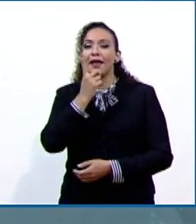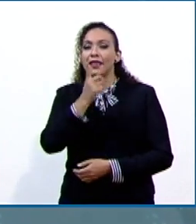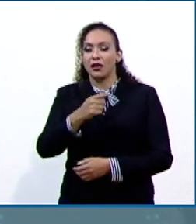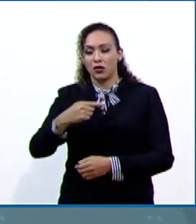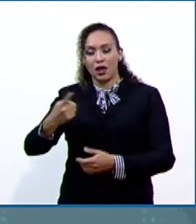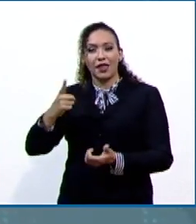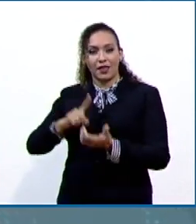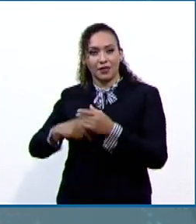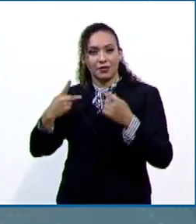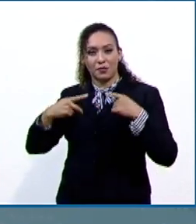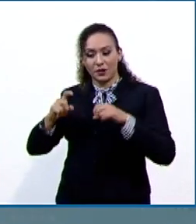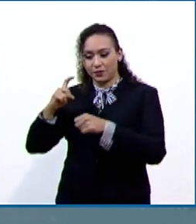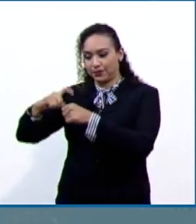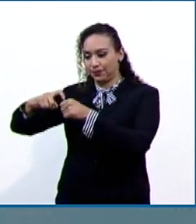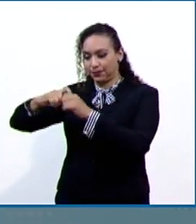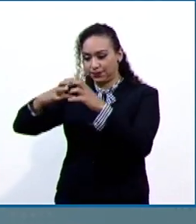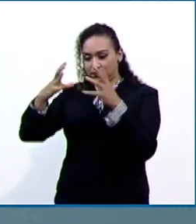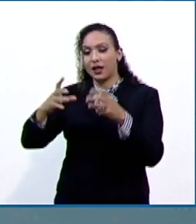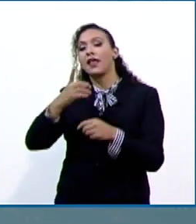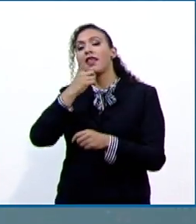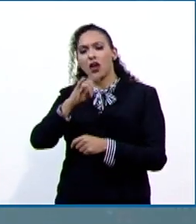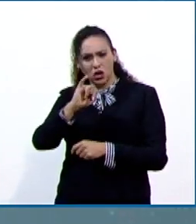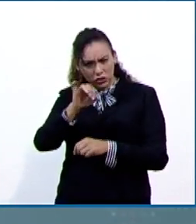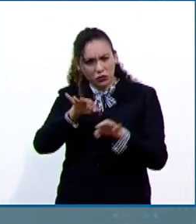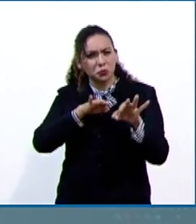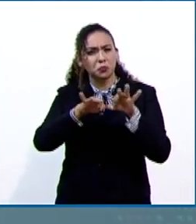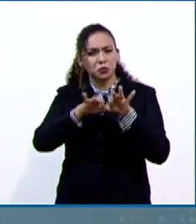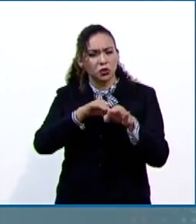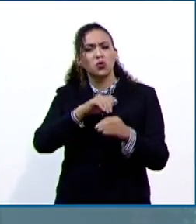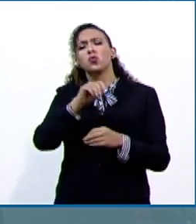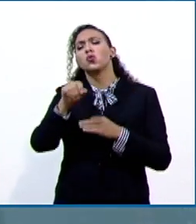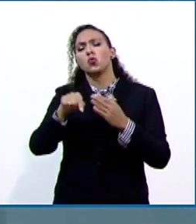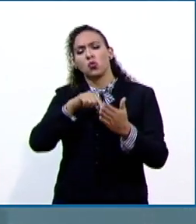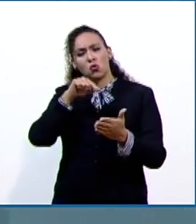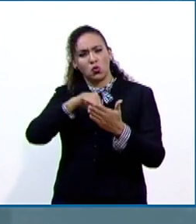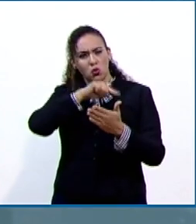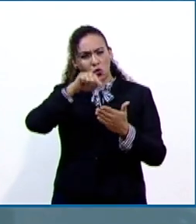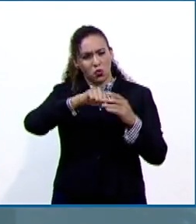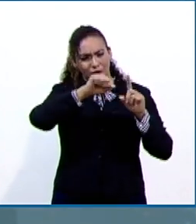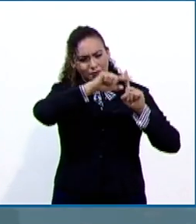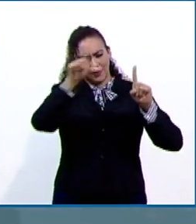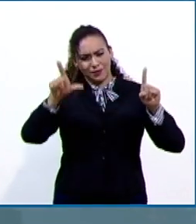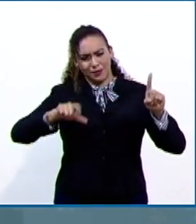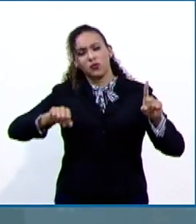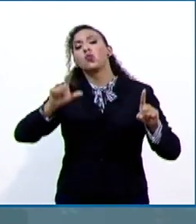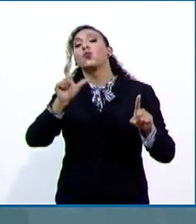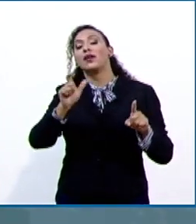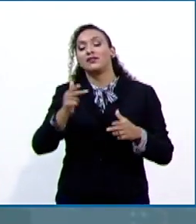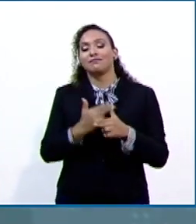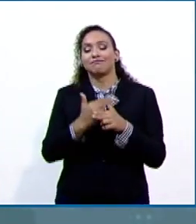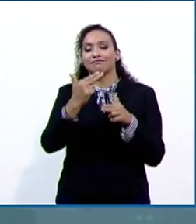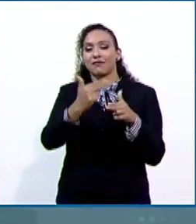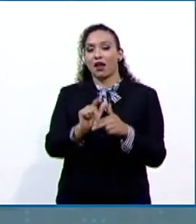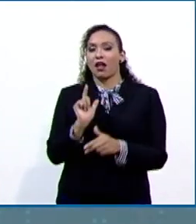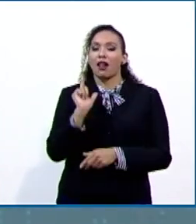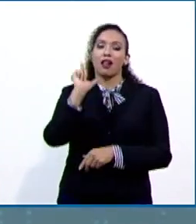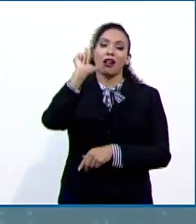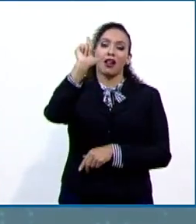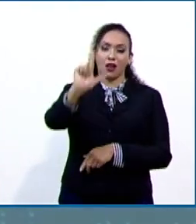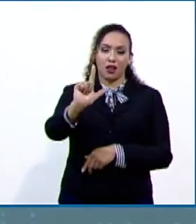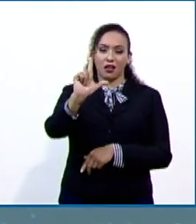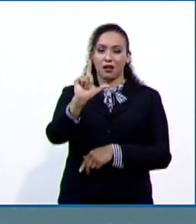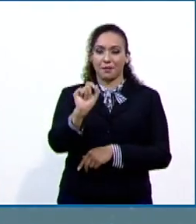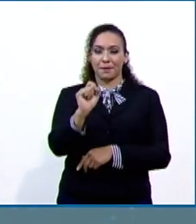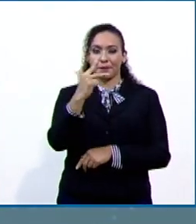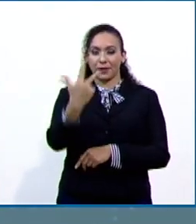de ellos, se decidió reanudar labores en todos los órganos jurisdiccionales del país a partir del próximo lunes 28